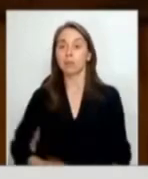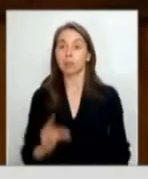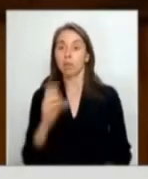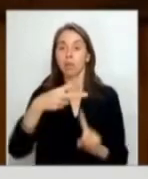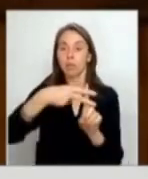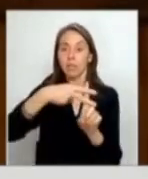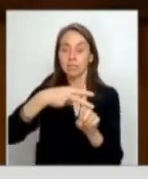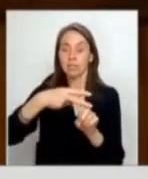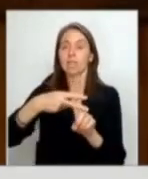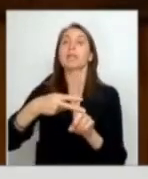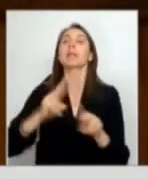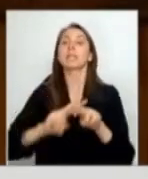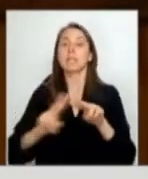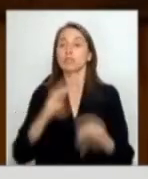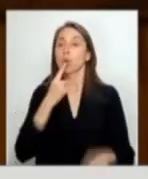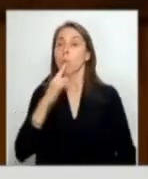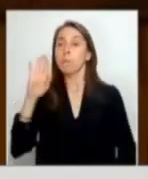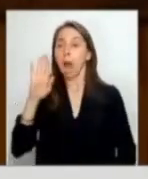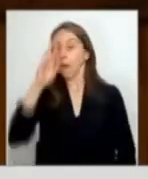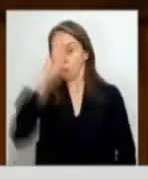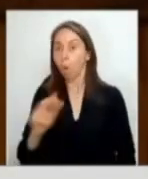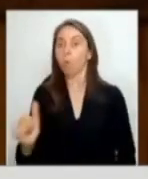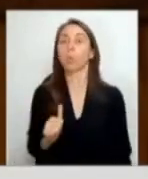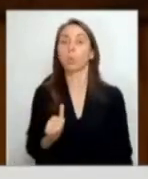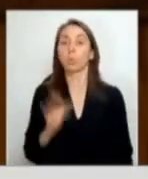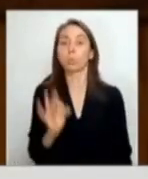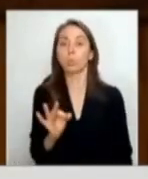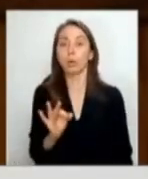que honraron su palabra. Y también al...